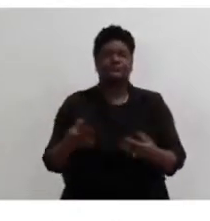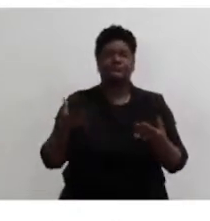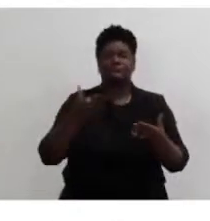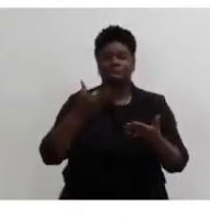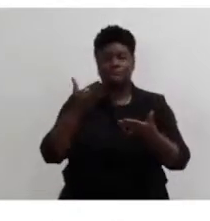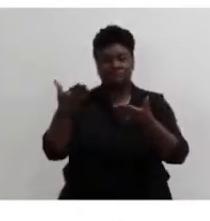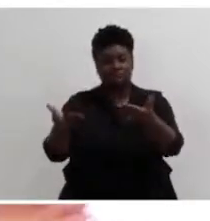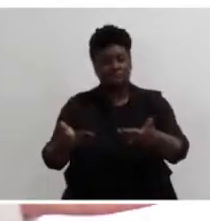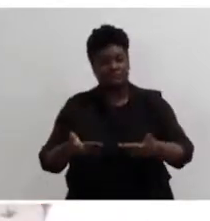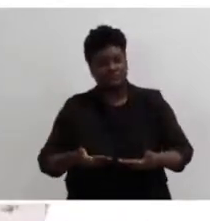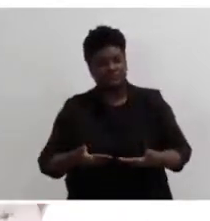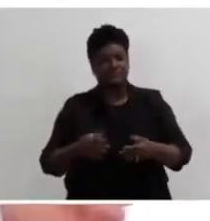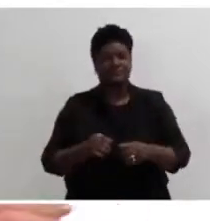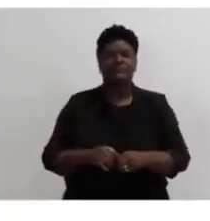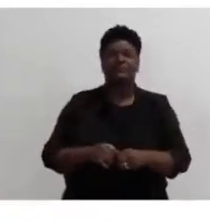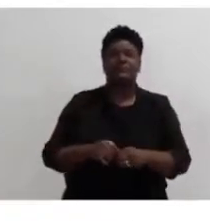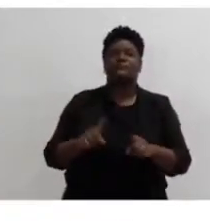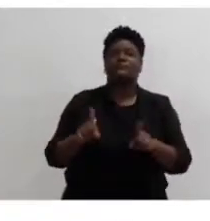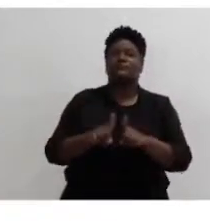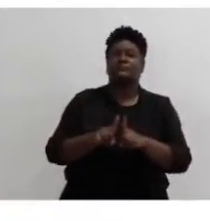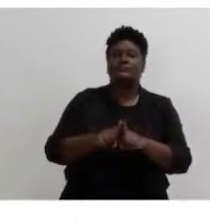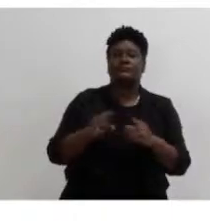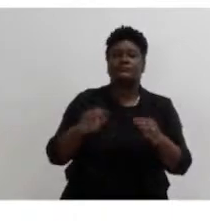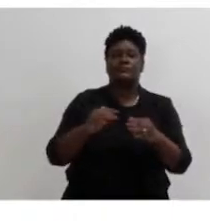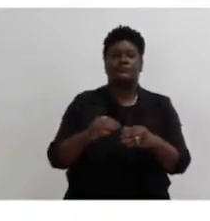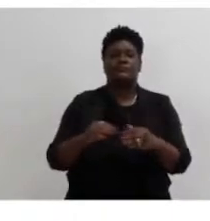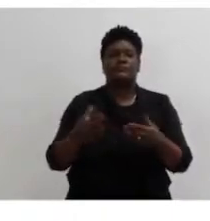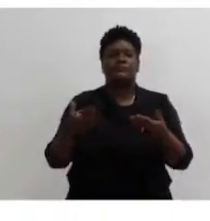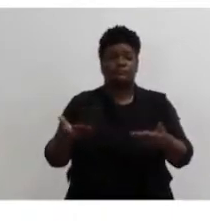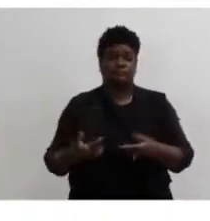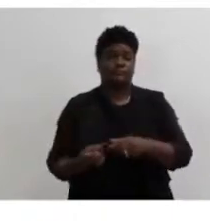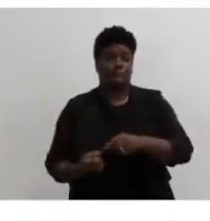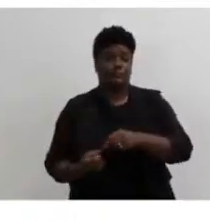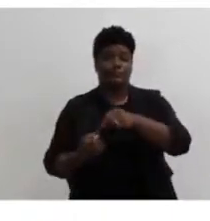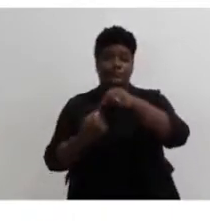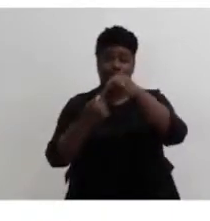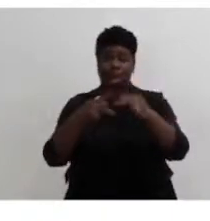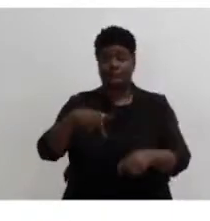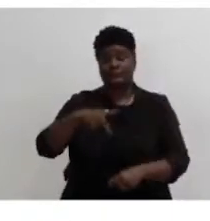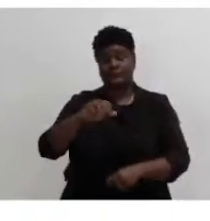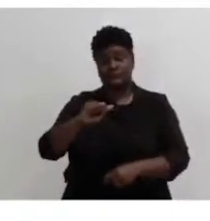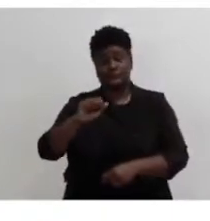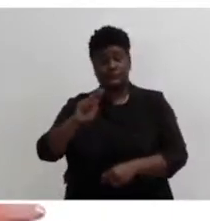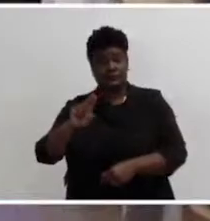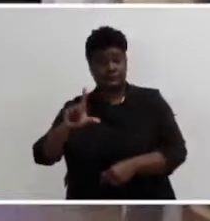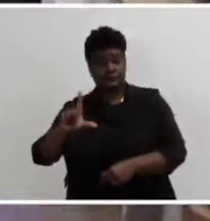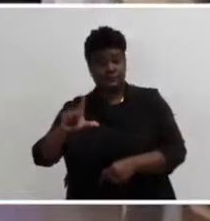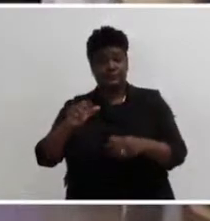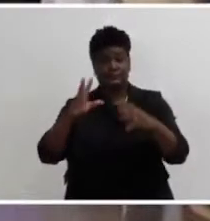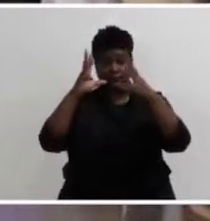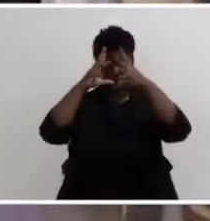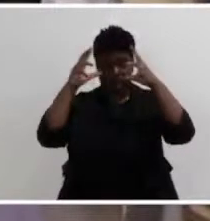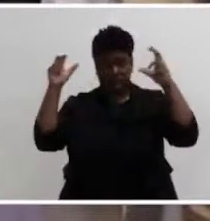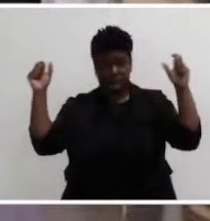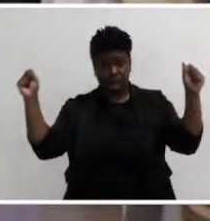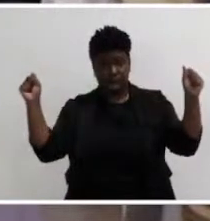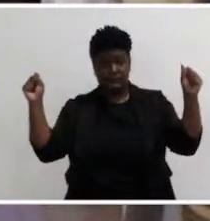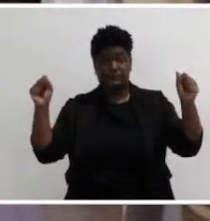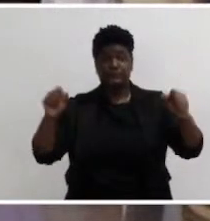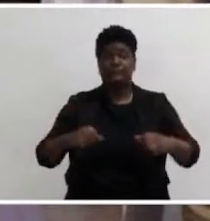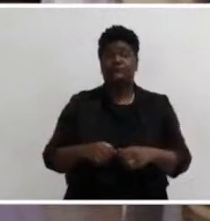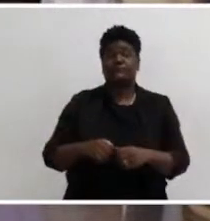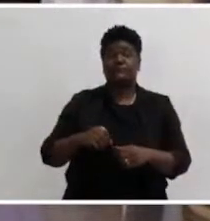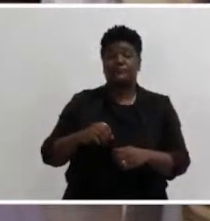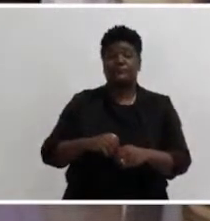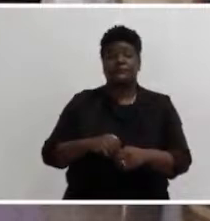Trabajo. A nuestro invitado, instructor del día de hoy, Paul Hoffman, presidente de Sapient